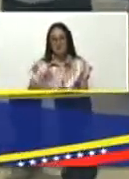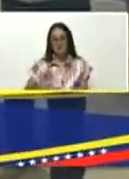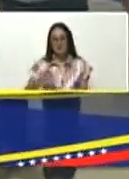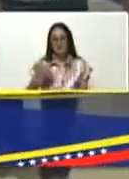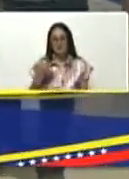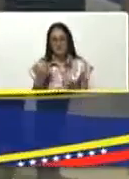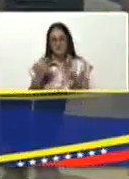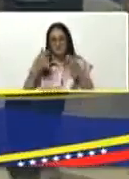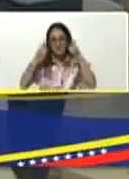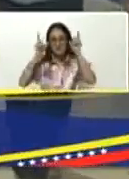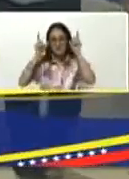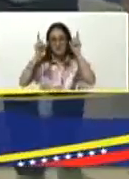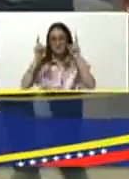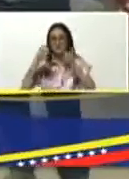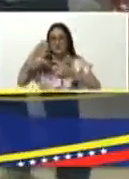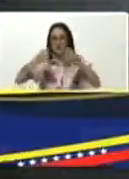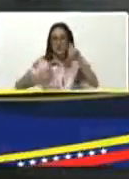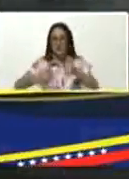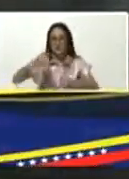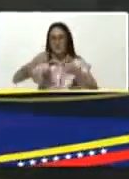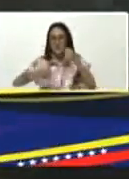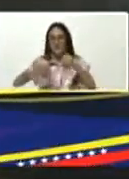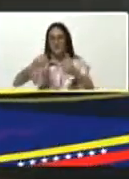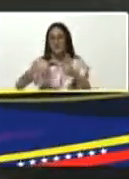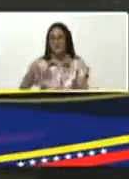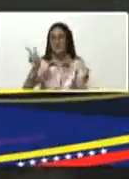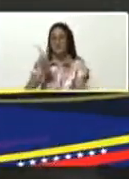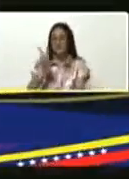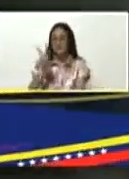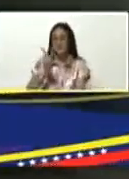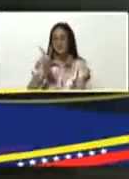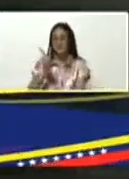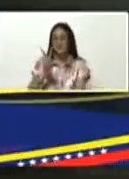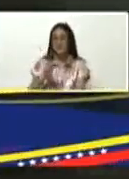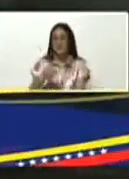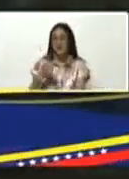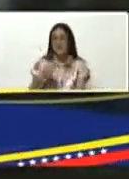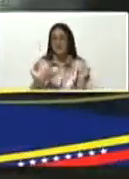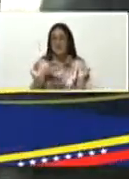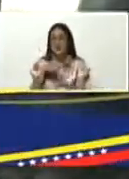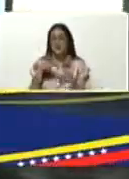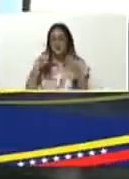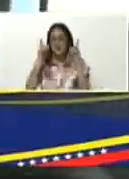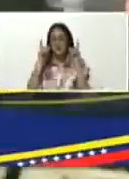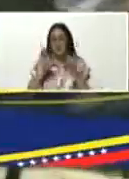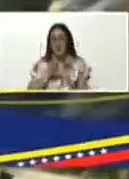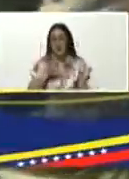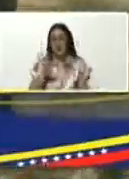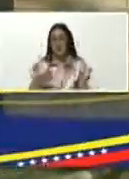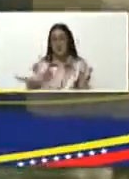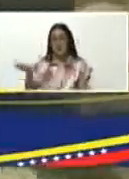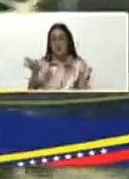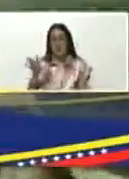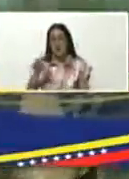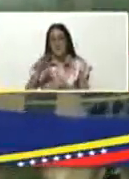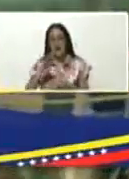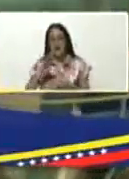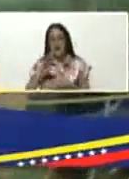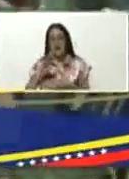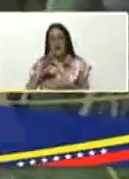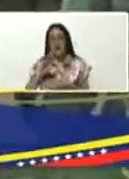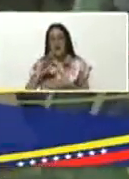cantidad de búfala se ordeñan. Y en Venezuela tenemos la mayor cantidad de búfala del continente, de América.